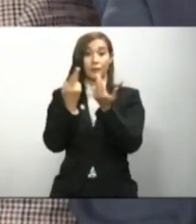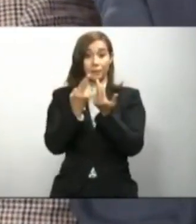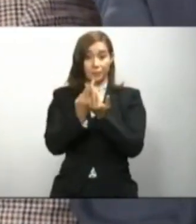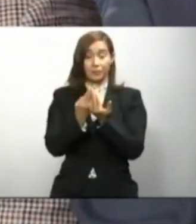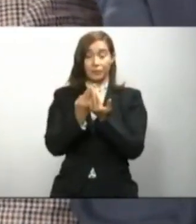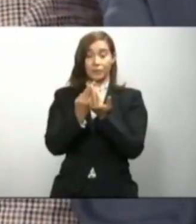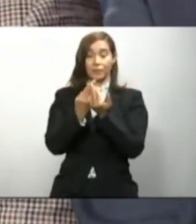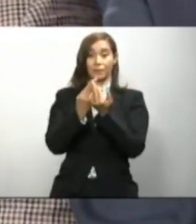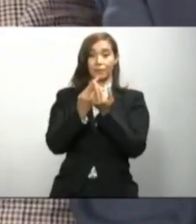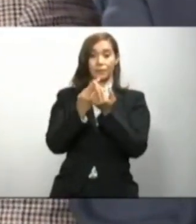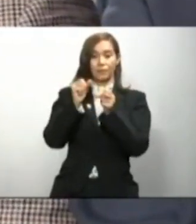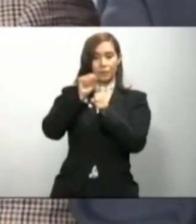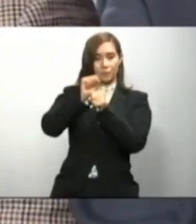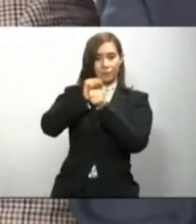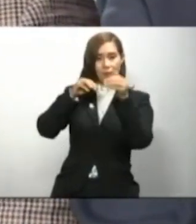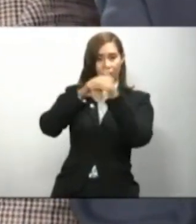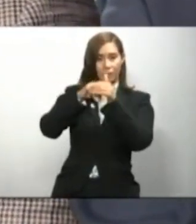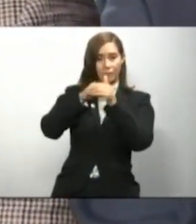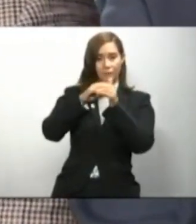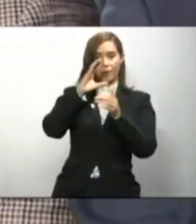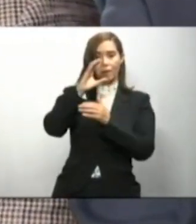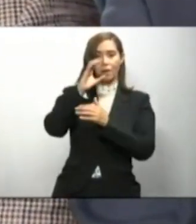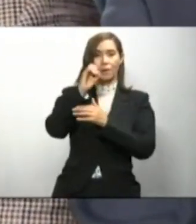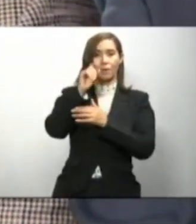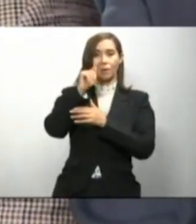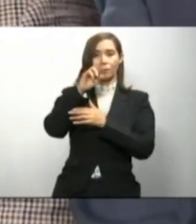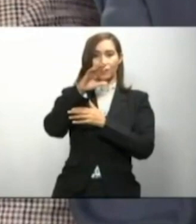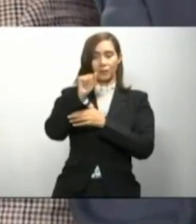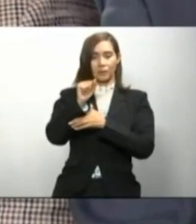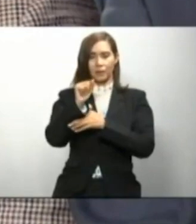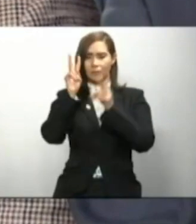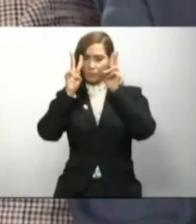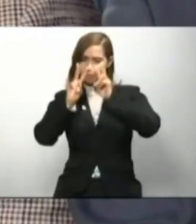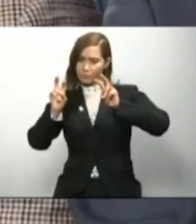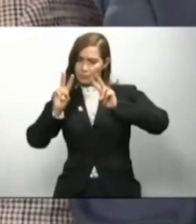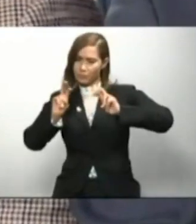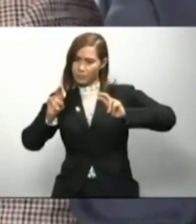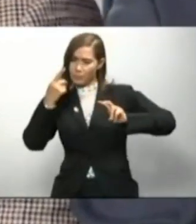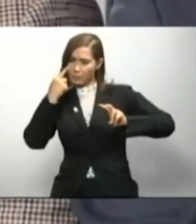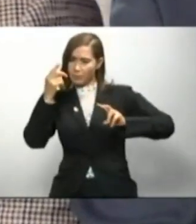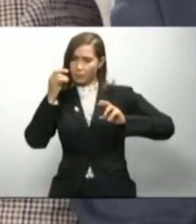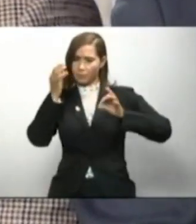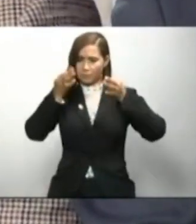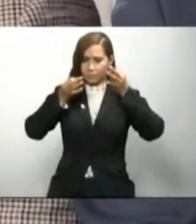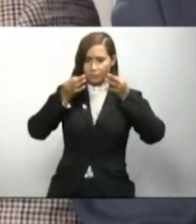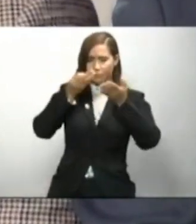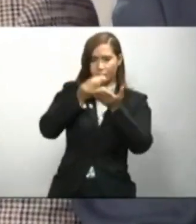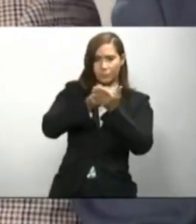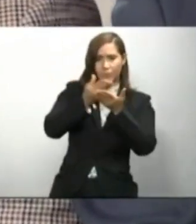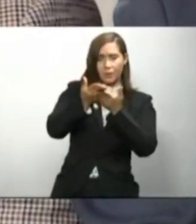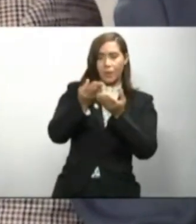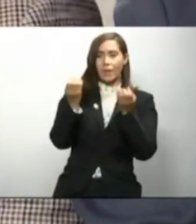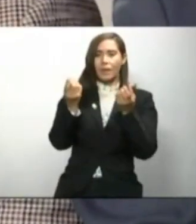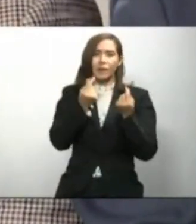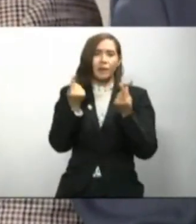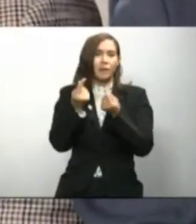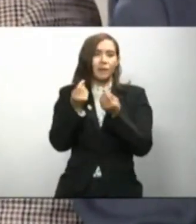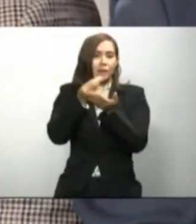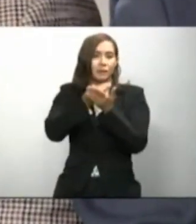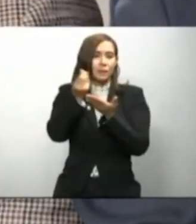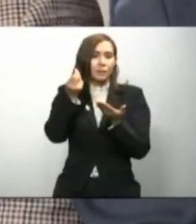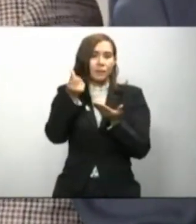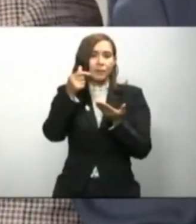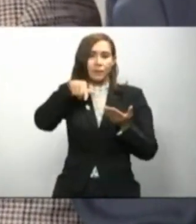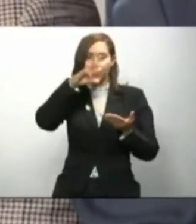central manera virtual recabando información administrativa y financiera sobre el desempeño de la economía de la república dominicana